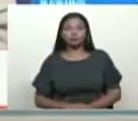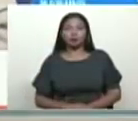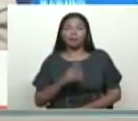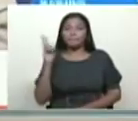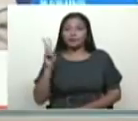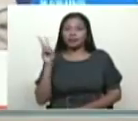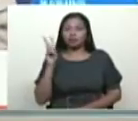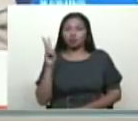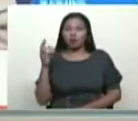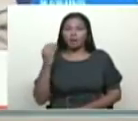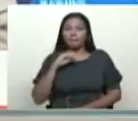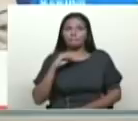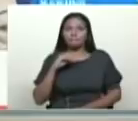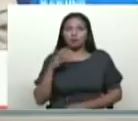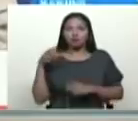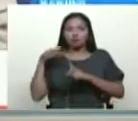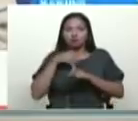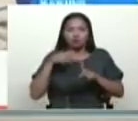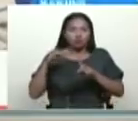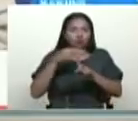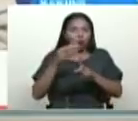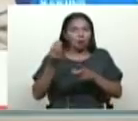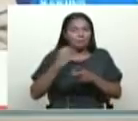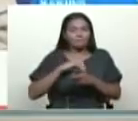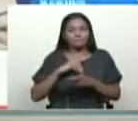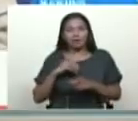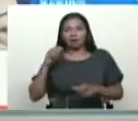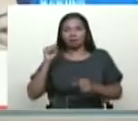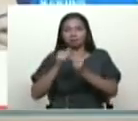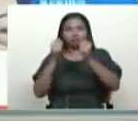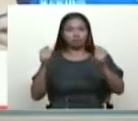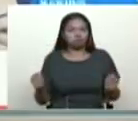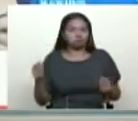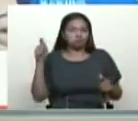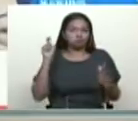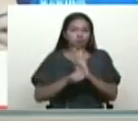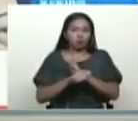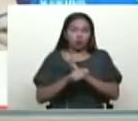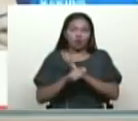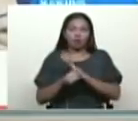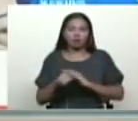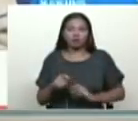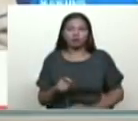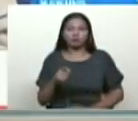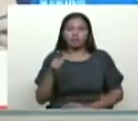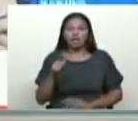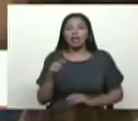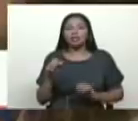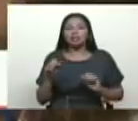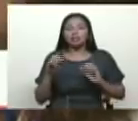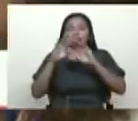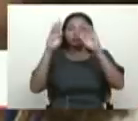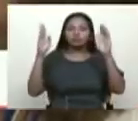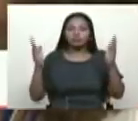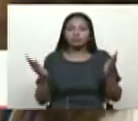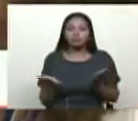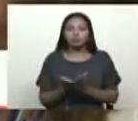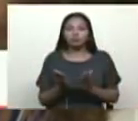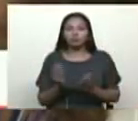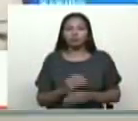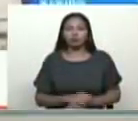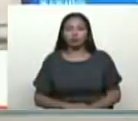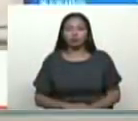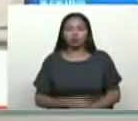Venezuela es el país más perseguido y bloqueado del planeta Tierra.